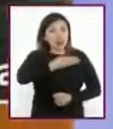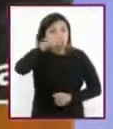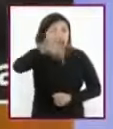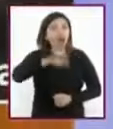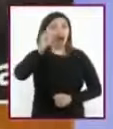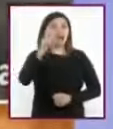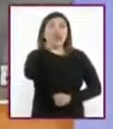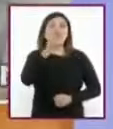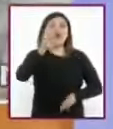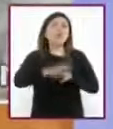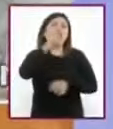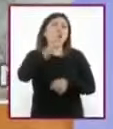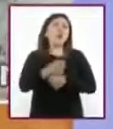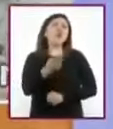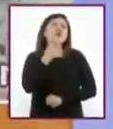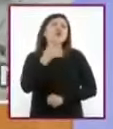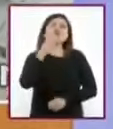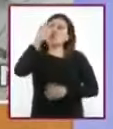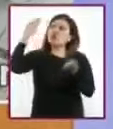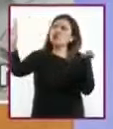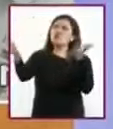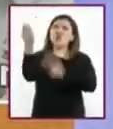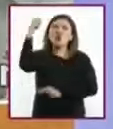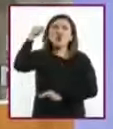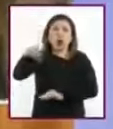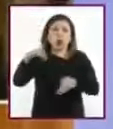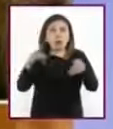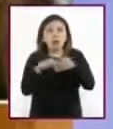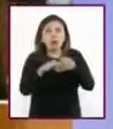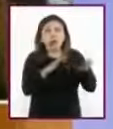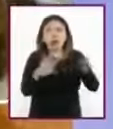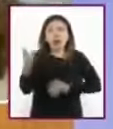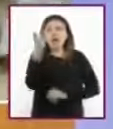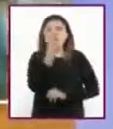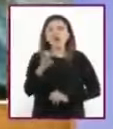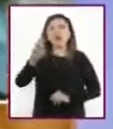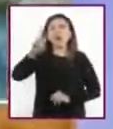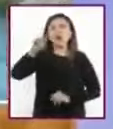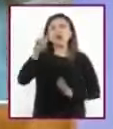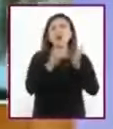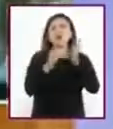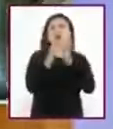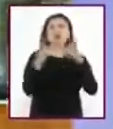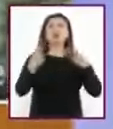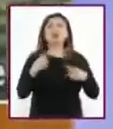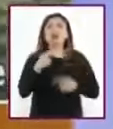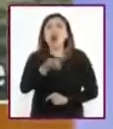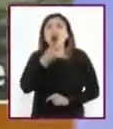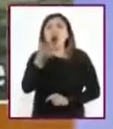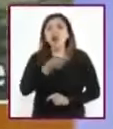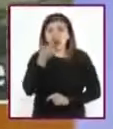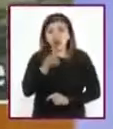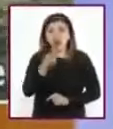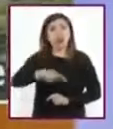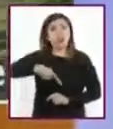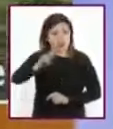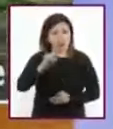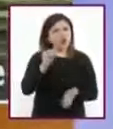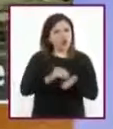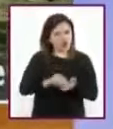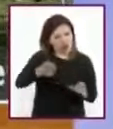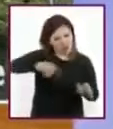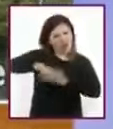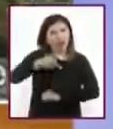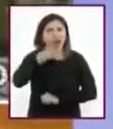lenguas más utilizadas a nivel mundial, con aproximadamente 380 millones de hablantes. Pero aún hablando la misma